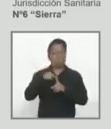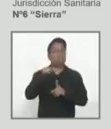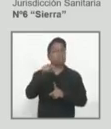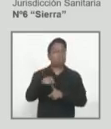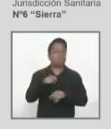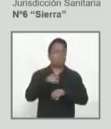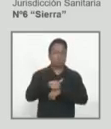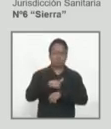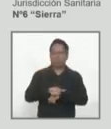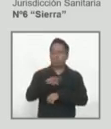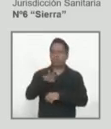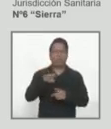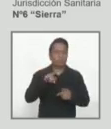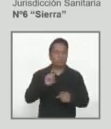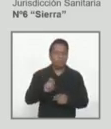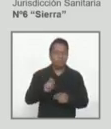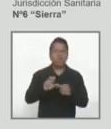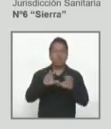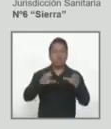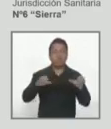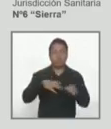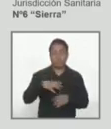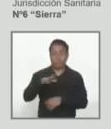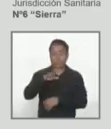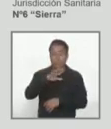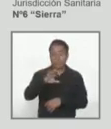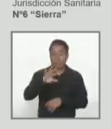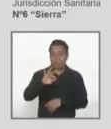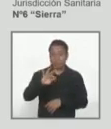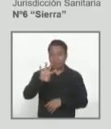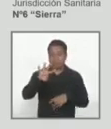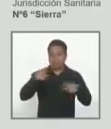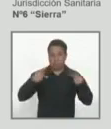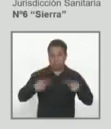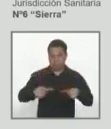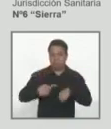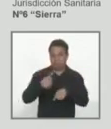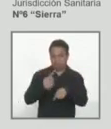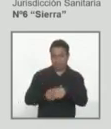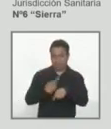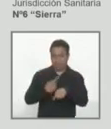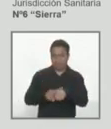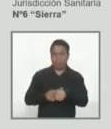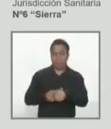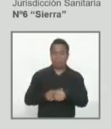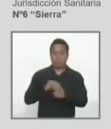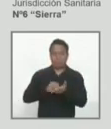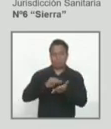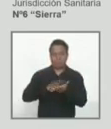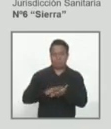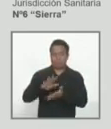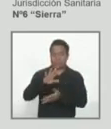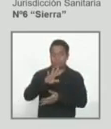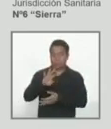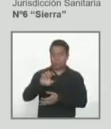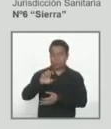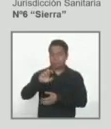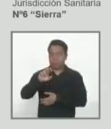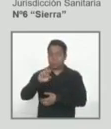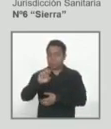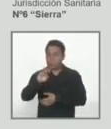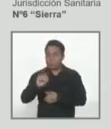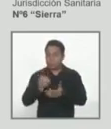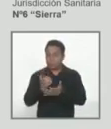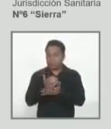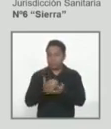sanitaria número 4, Costa, 544 casos confirmados, 439 recuperados y